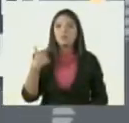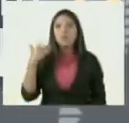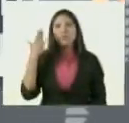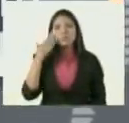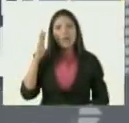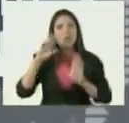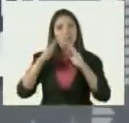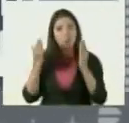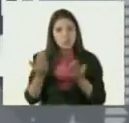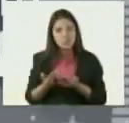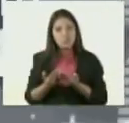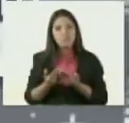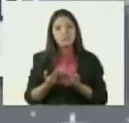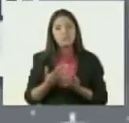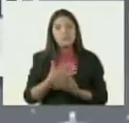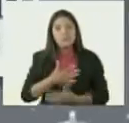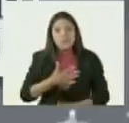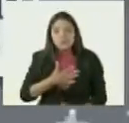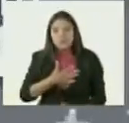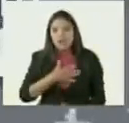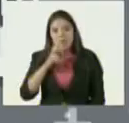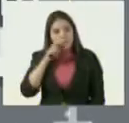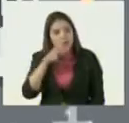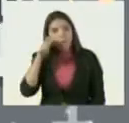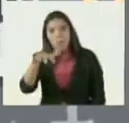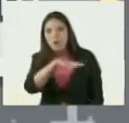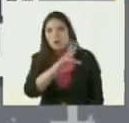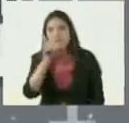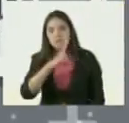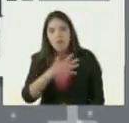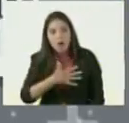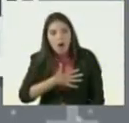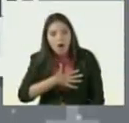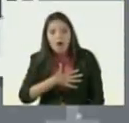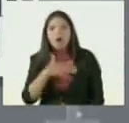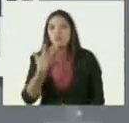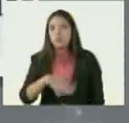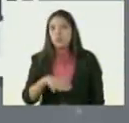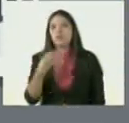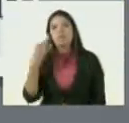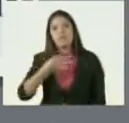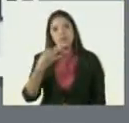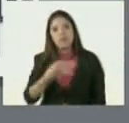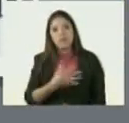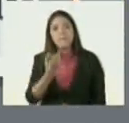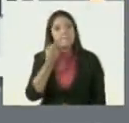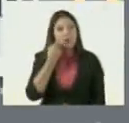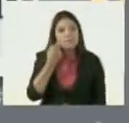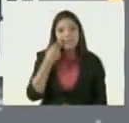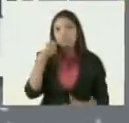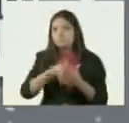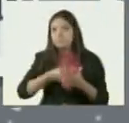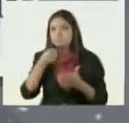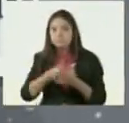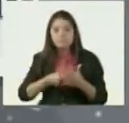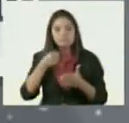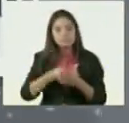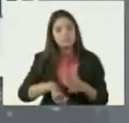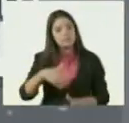mundo admiran al pueblo de Venezuela, nos admiran y están pendientes de esta batalla que estamos